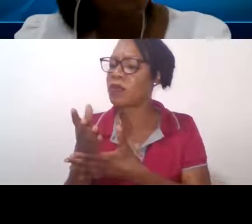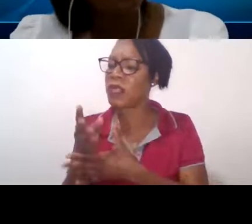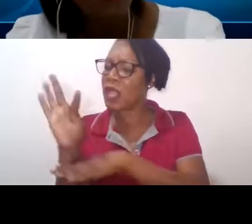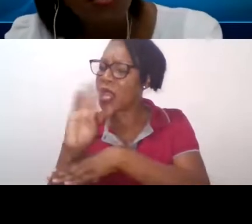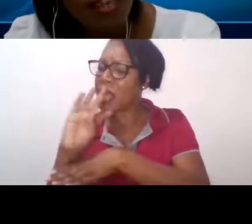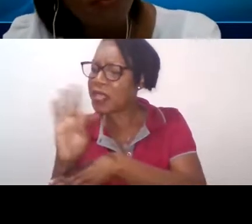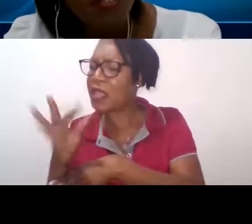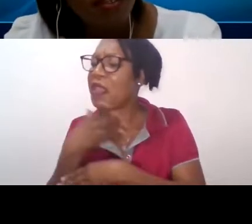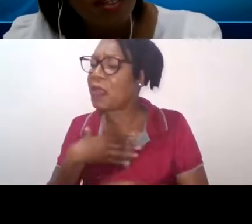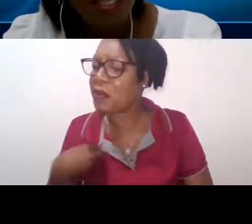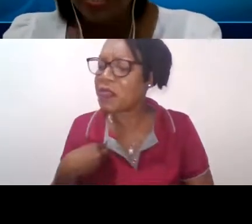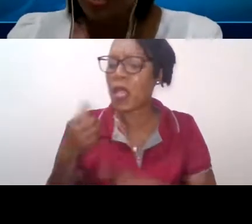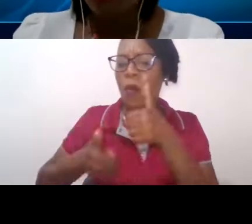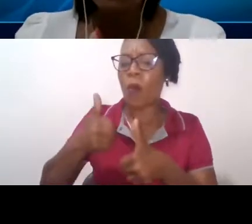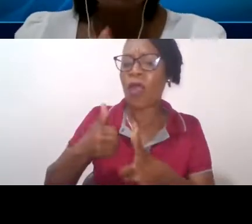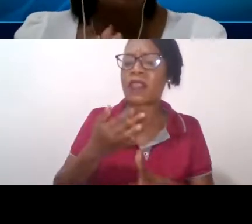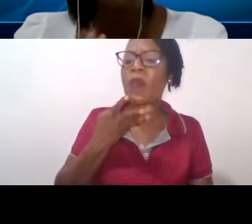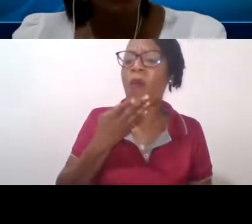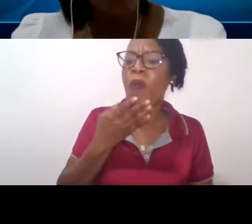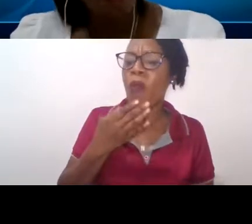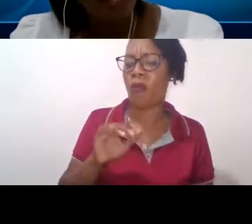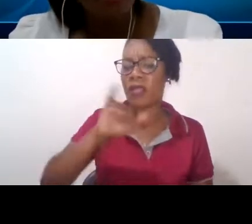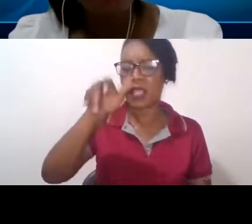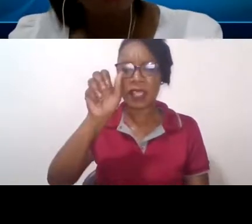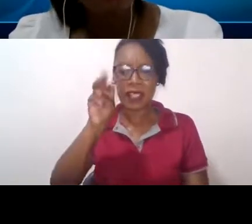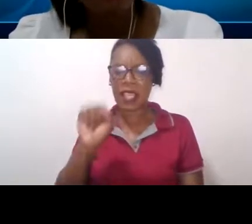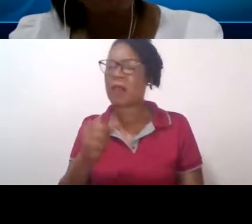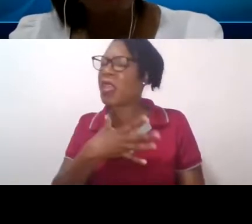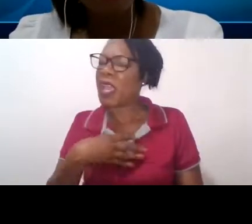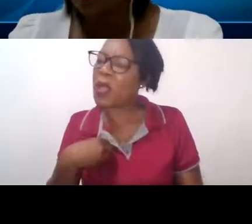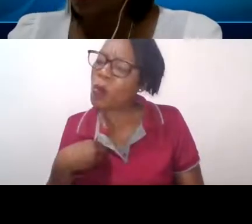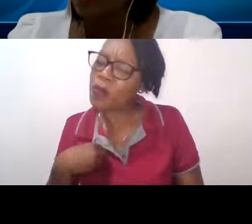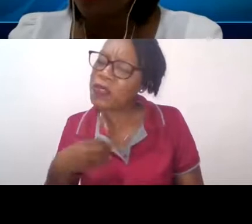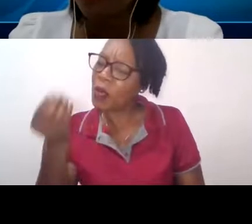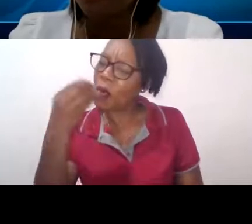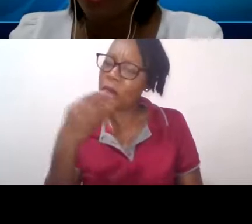color favorito de James? ¿Qué es lo que a James le gusta comer?